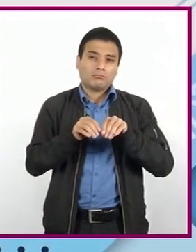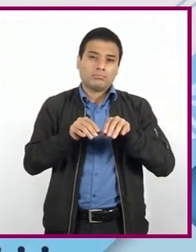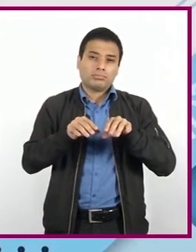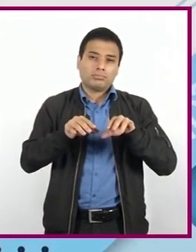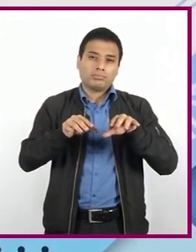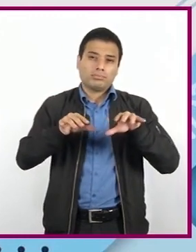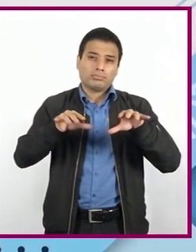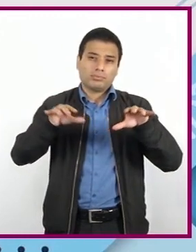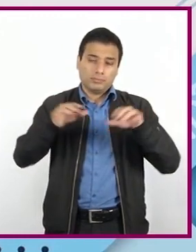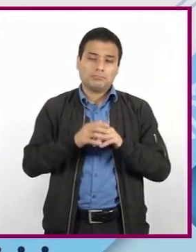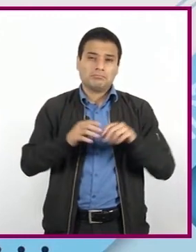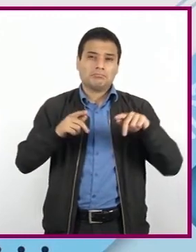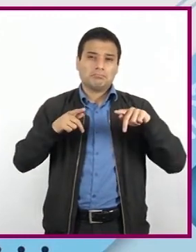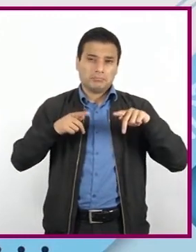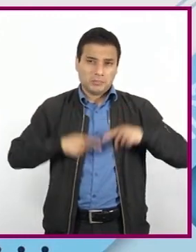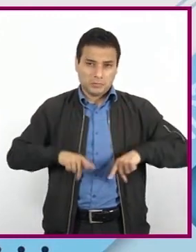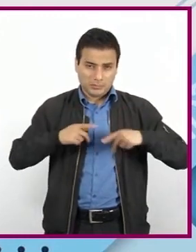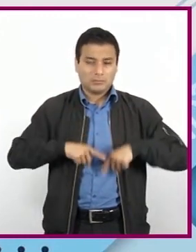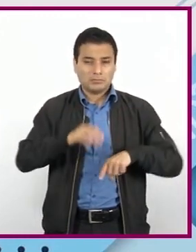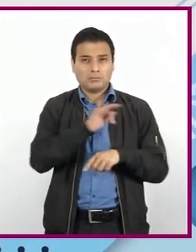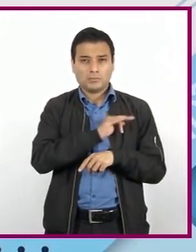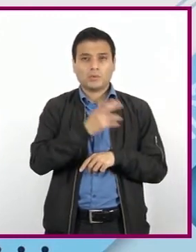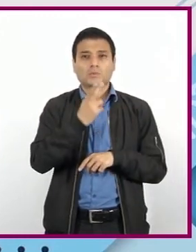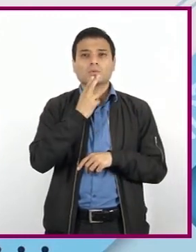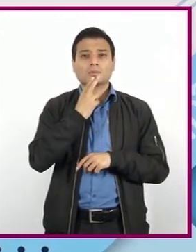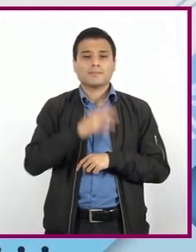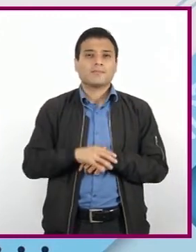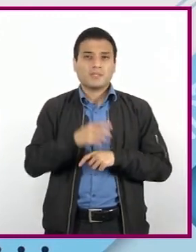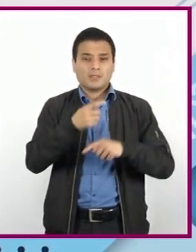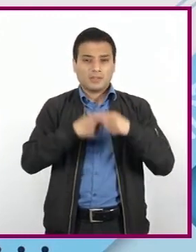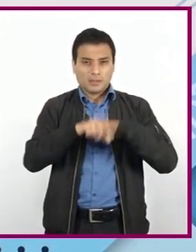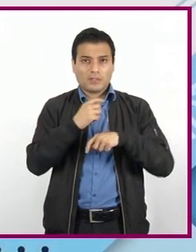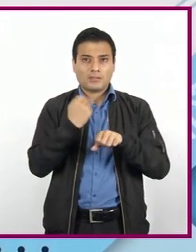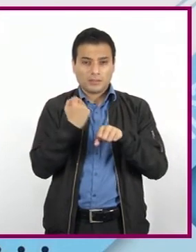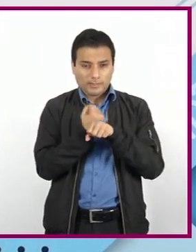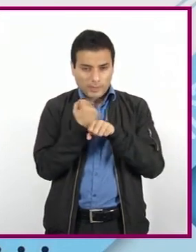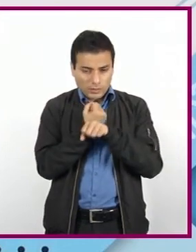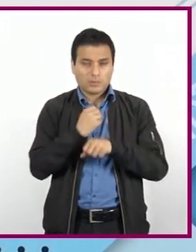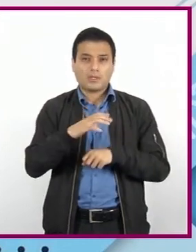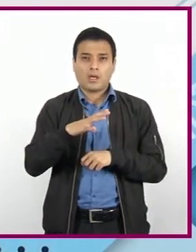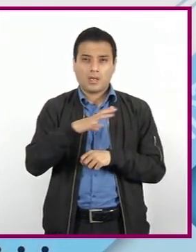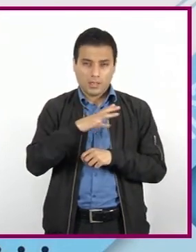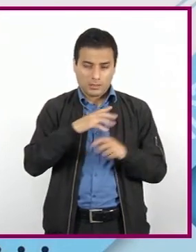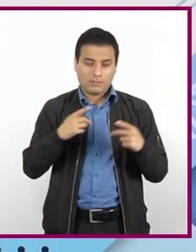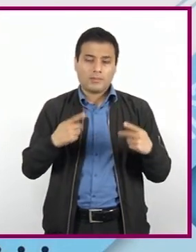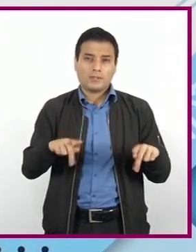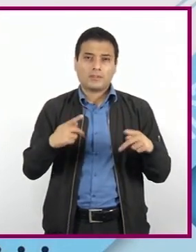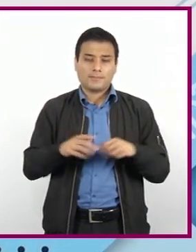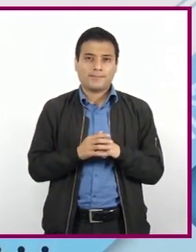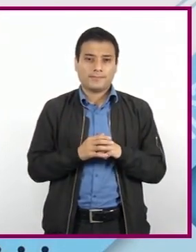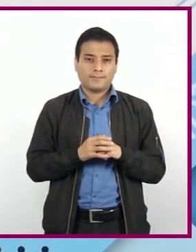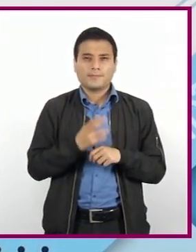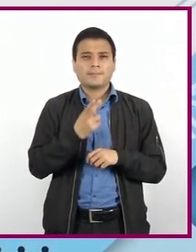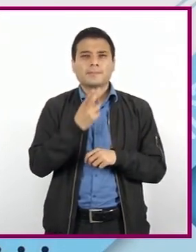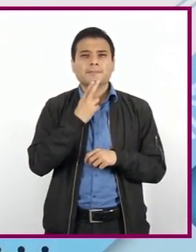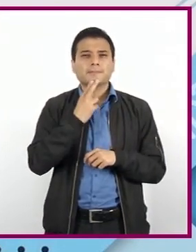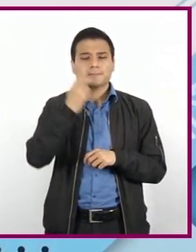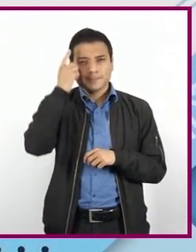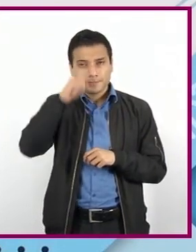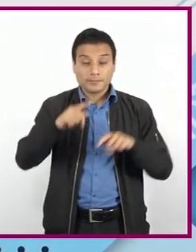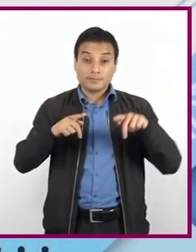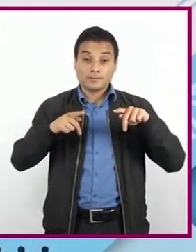comercial, pudiéndose encontrar en tiendas de zapatos y se usaban para encontrar el calzado que le